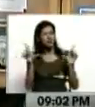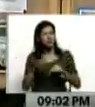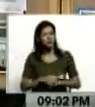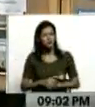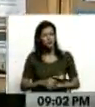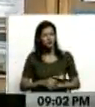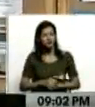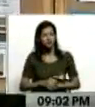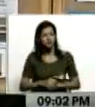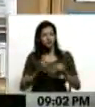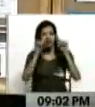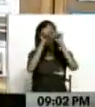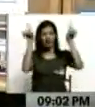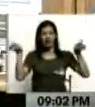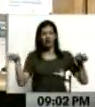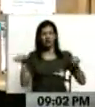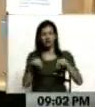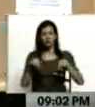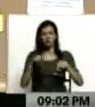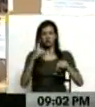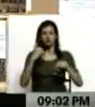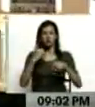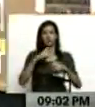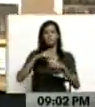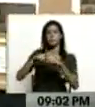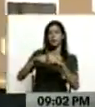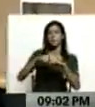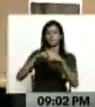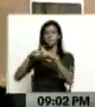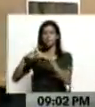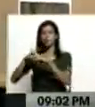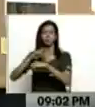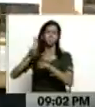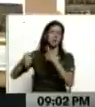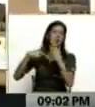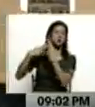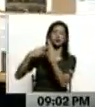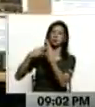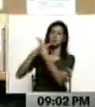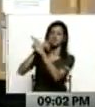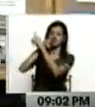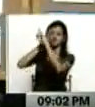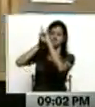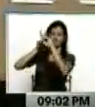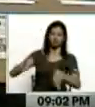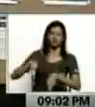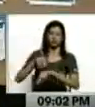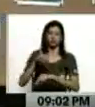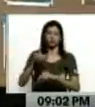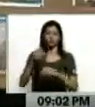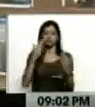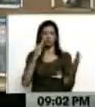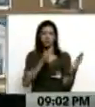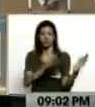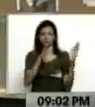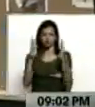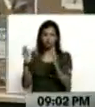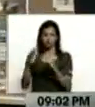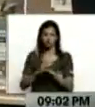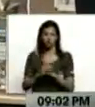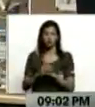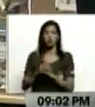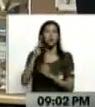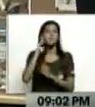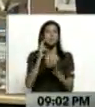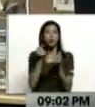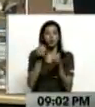ven est esta esta cartelera no tiene que poner una x no volverán me voy para esto para